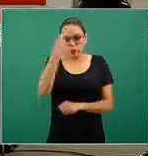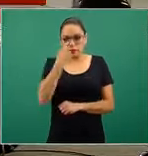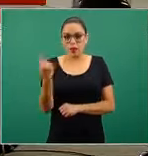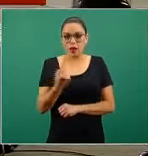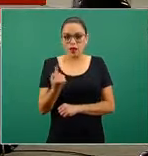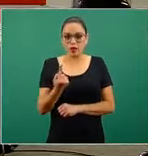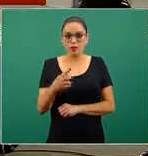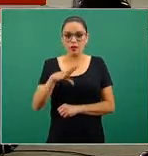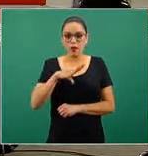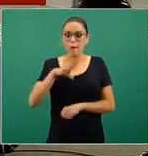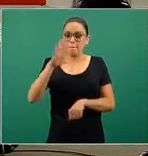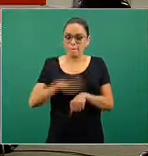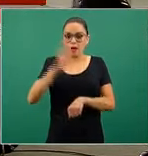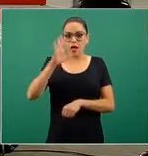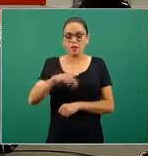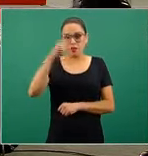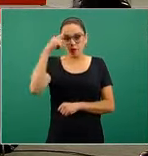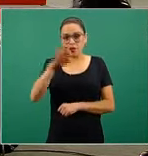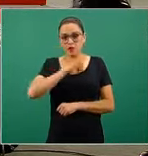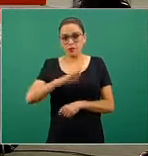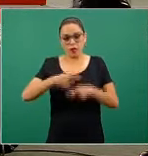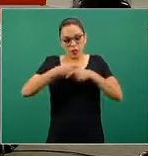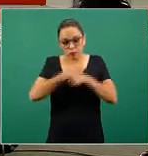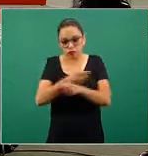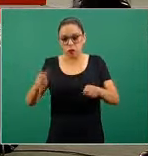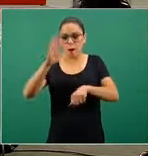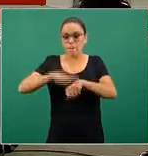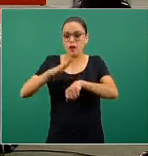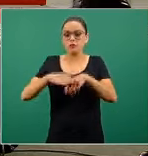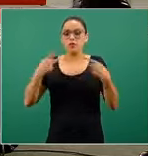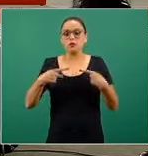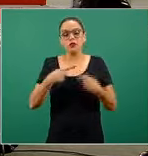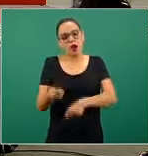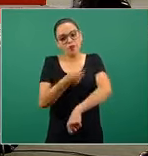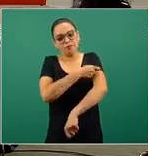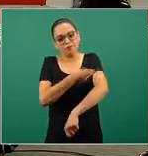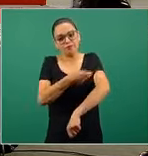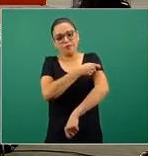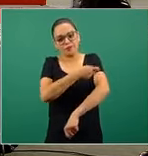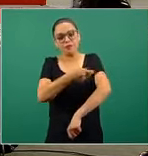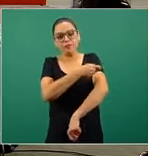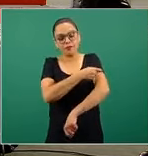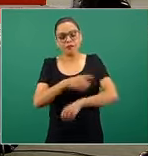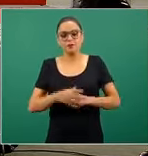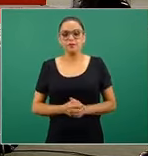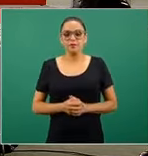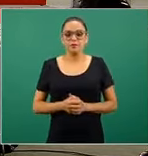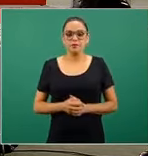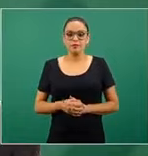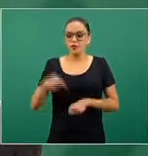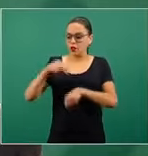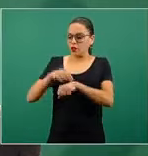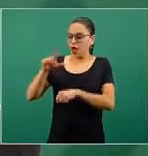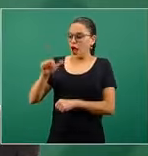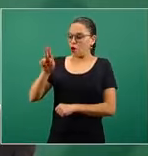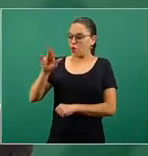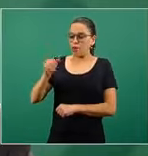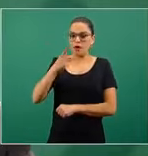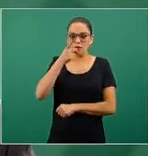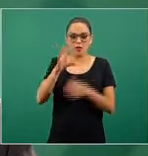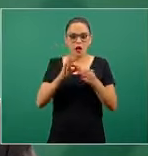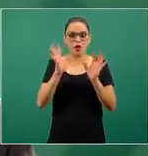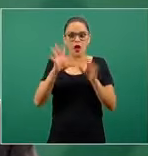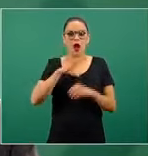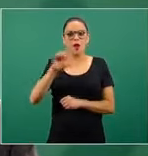de eventos de vacunación. Me parece que ya el doctor Alomía habrá explicado el por qué tenemos 23.000 300 y